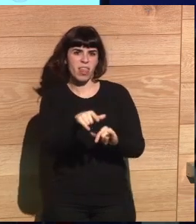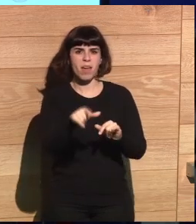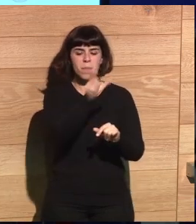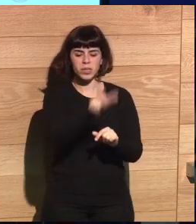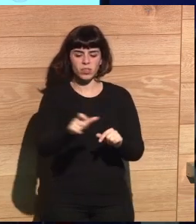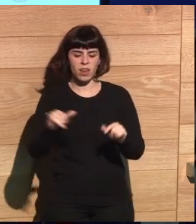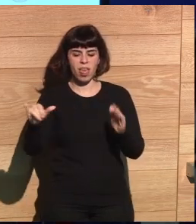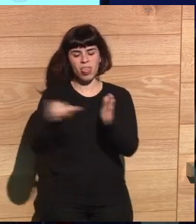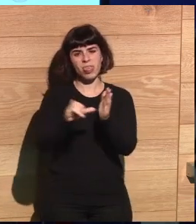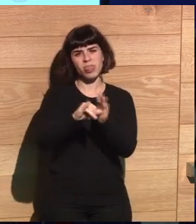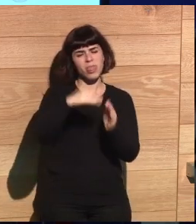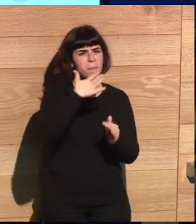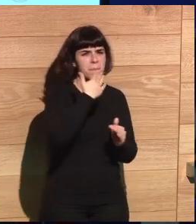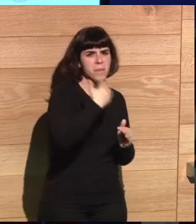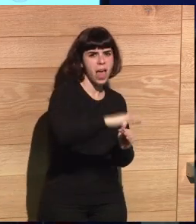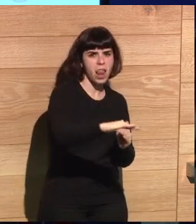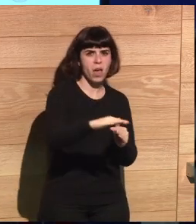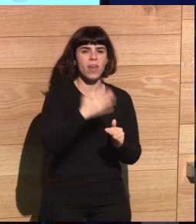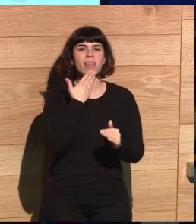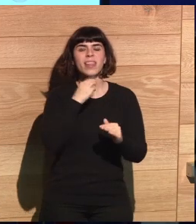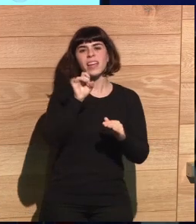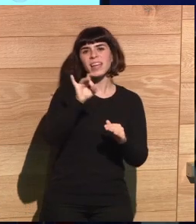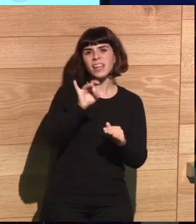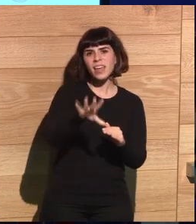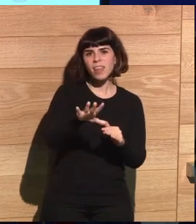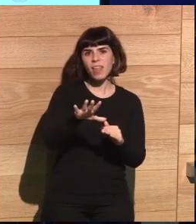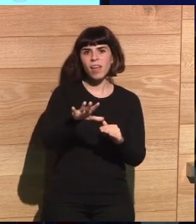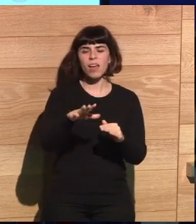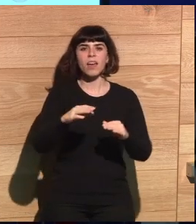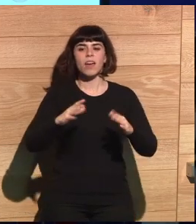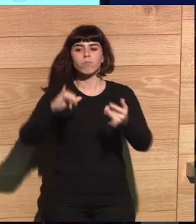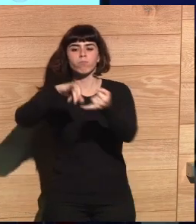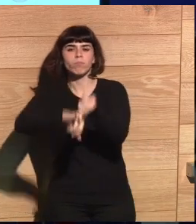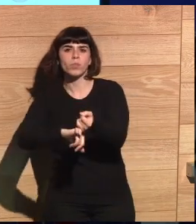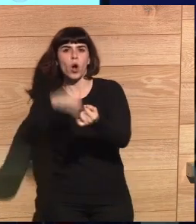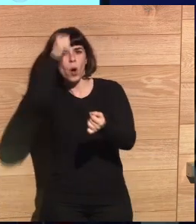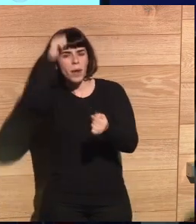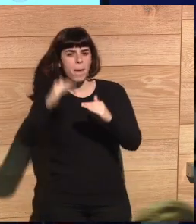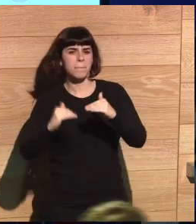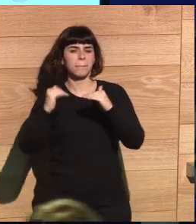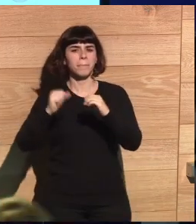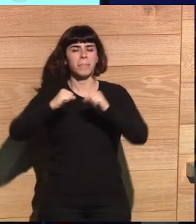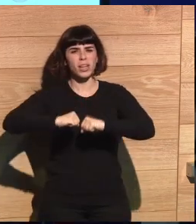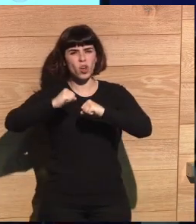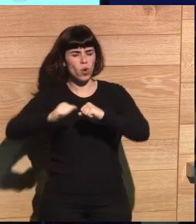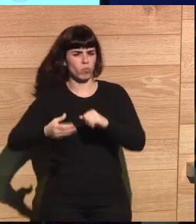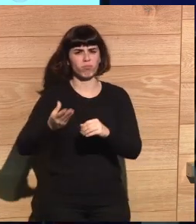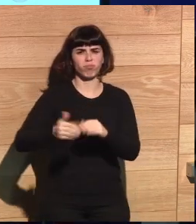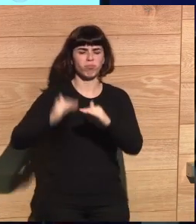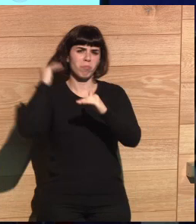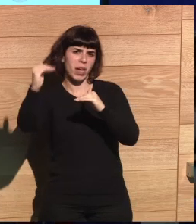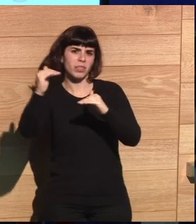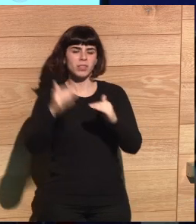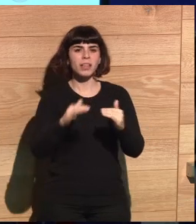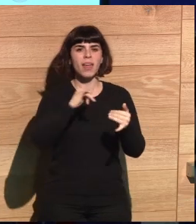aduladores. Con 15 años, Mariana se casó con un hombre mucho mayor que ella y poco después, a los 18 años, se quedó viuda y con 2